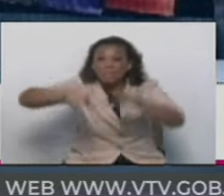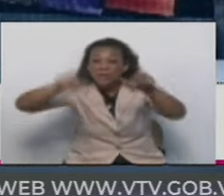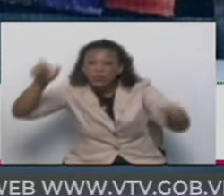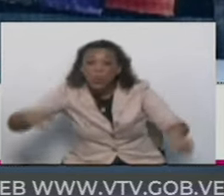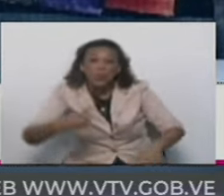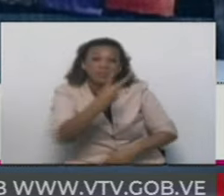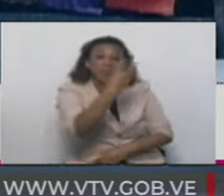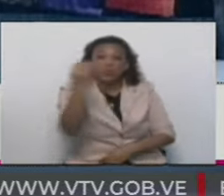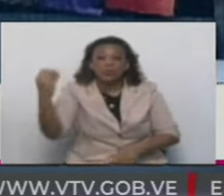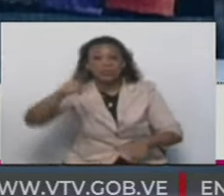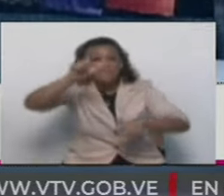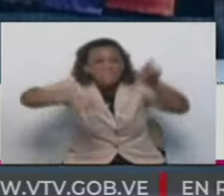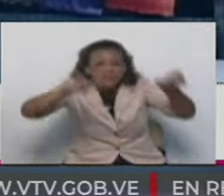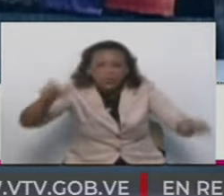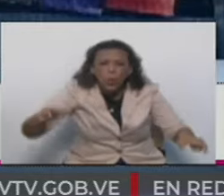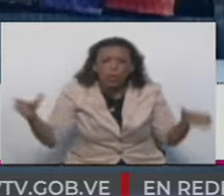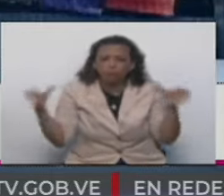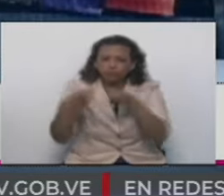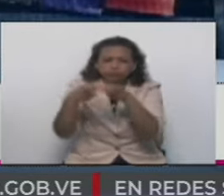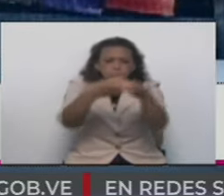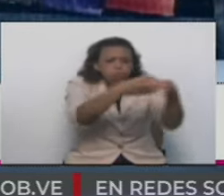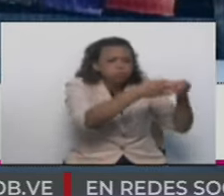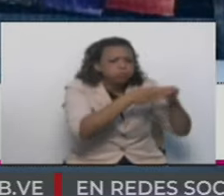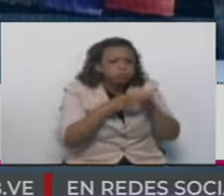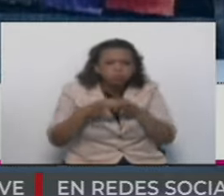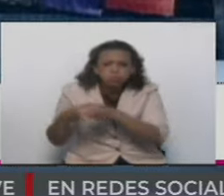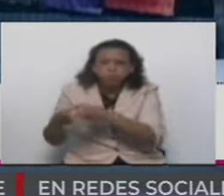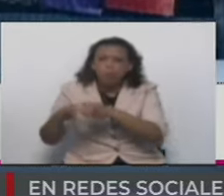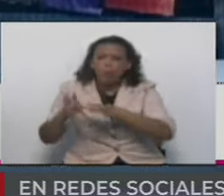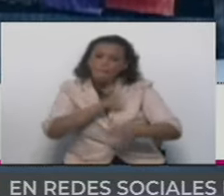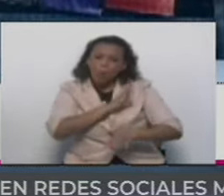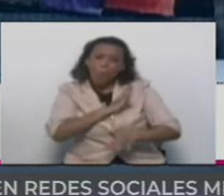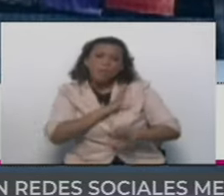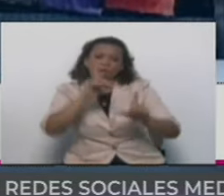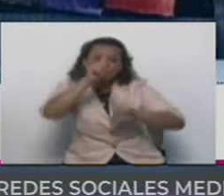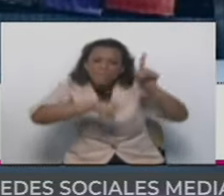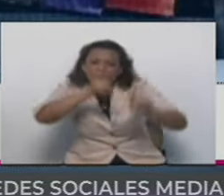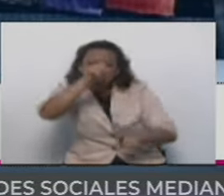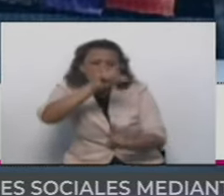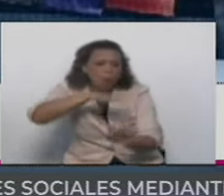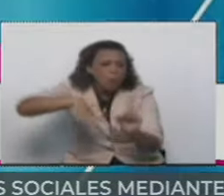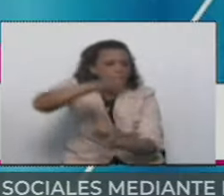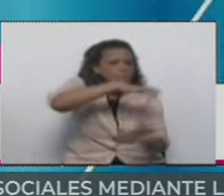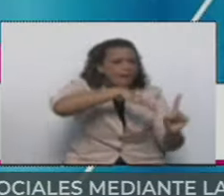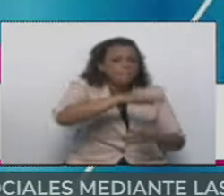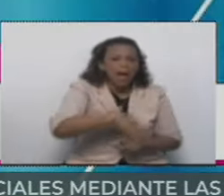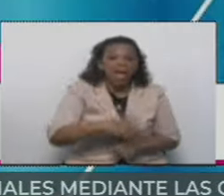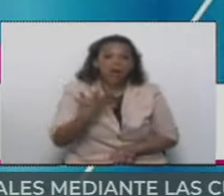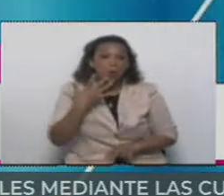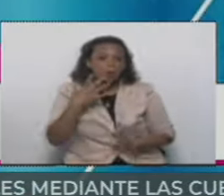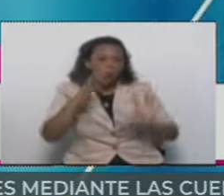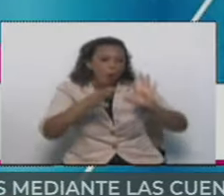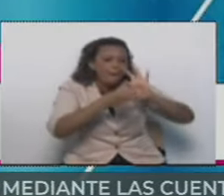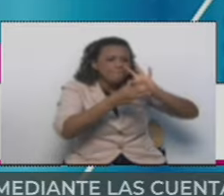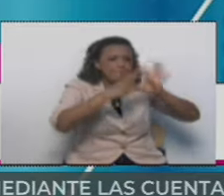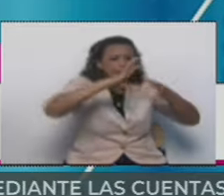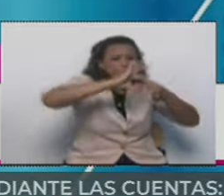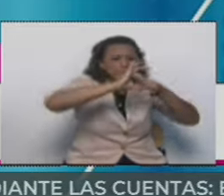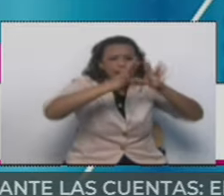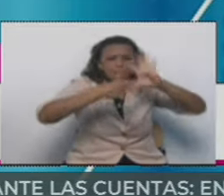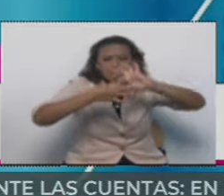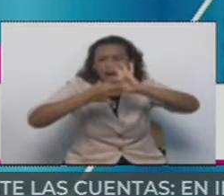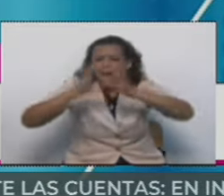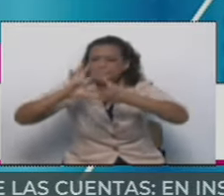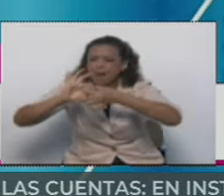200. Son procesos sociales interinos, profundos. Es como un enjambre, pero